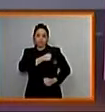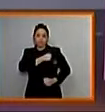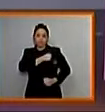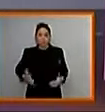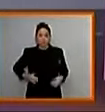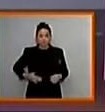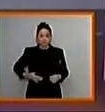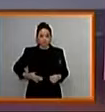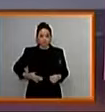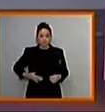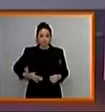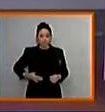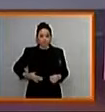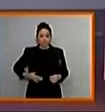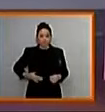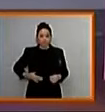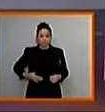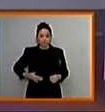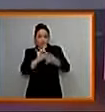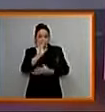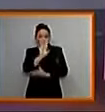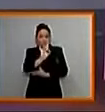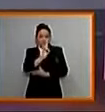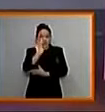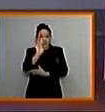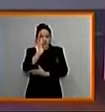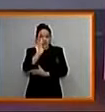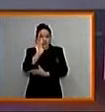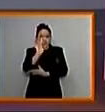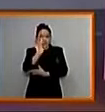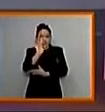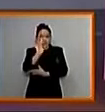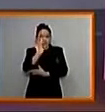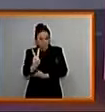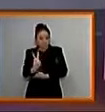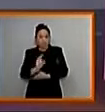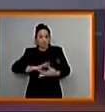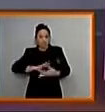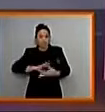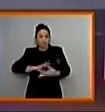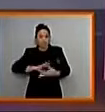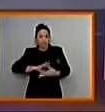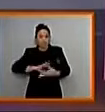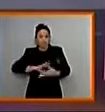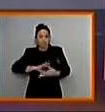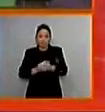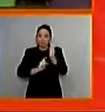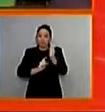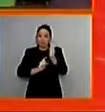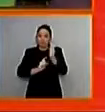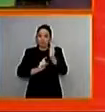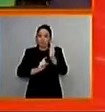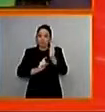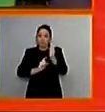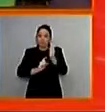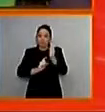tríceps, números relativos el 88 y el 92. Vamos a aumentar tu dinero con más uno.